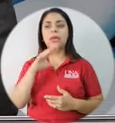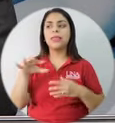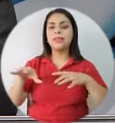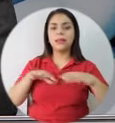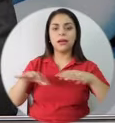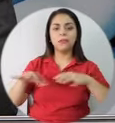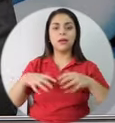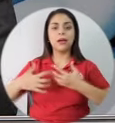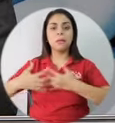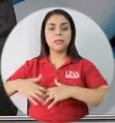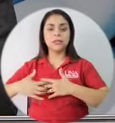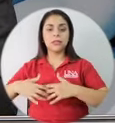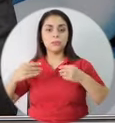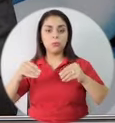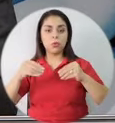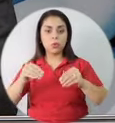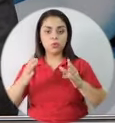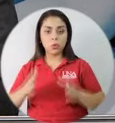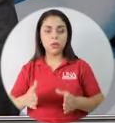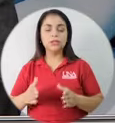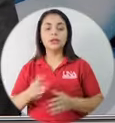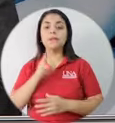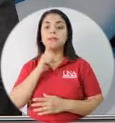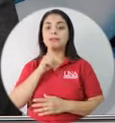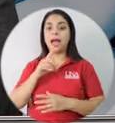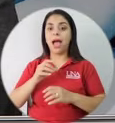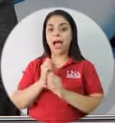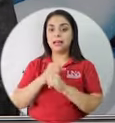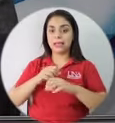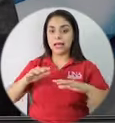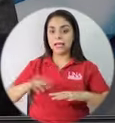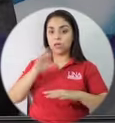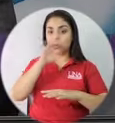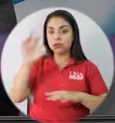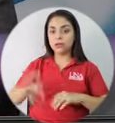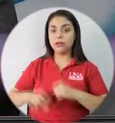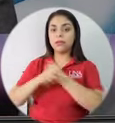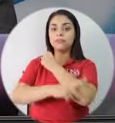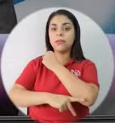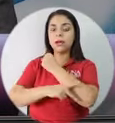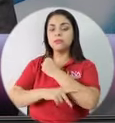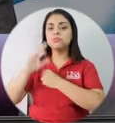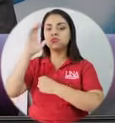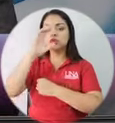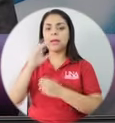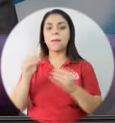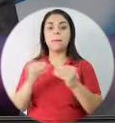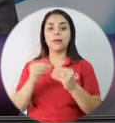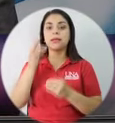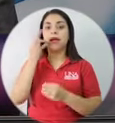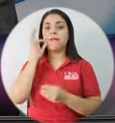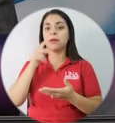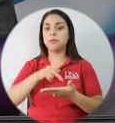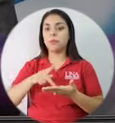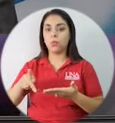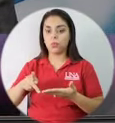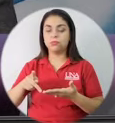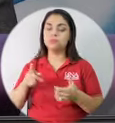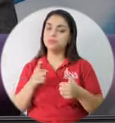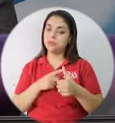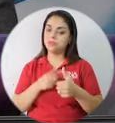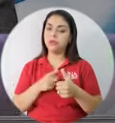de las empresas productoras ha hecho que Costa Rica como país apunte cada vez más a cafés puros, en primer